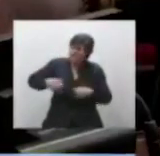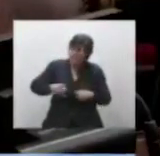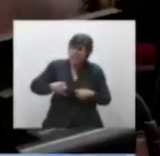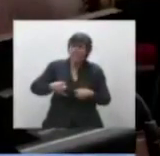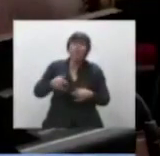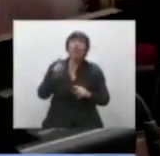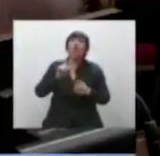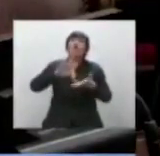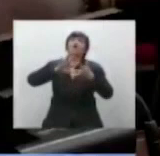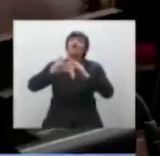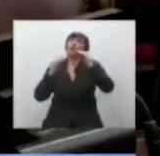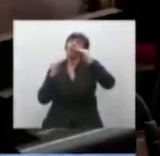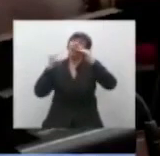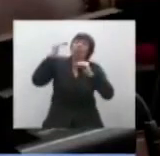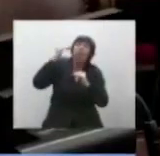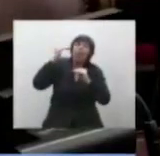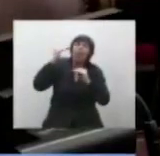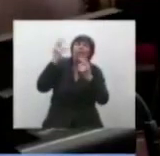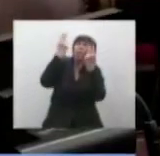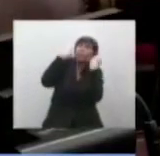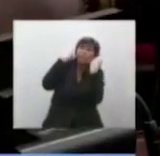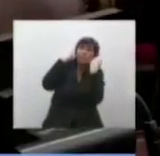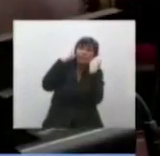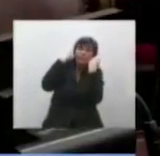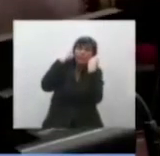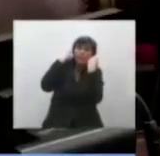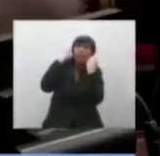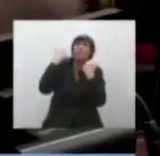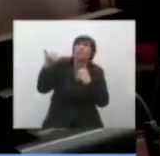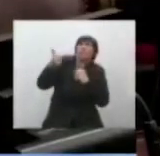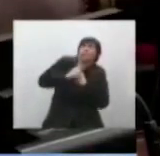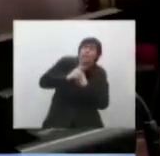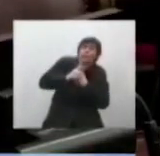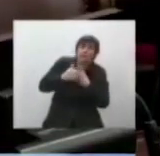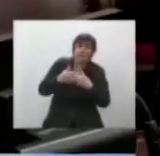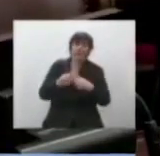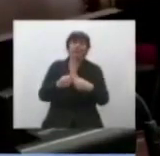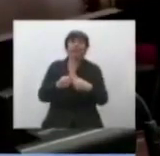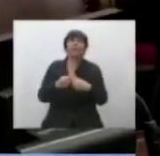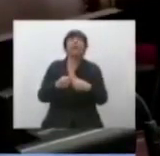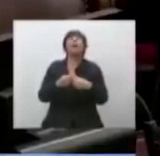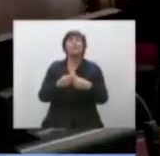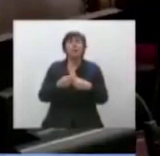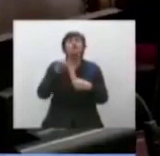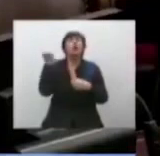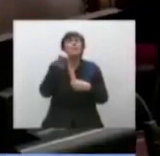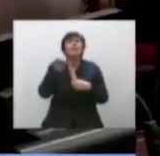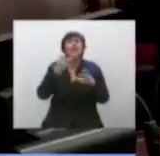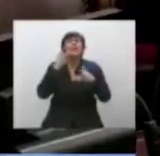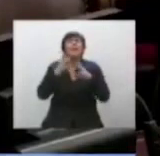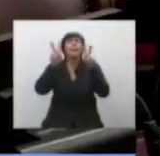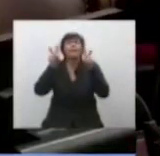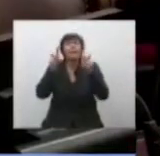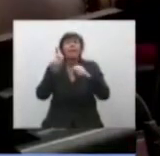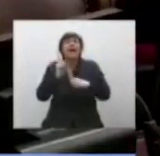2019 no va a haber cambio de formación. ¿Qué es el año que viene que se vota? Perdón. Todo. ¿Y por qué no cambian los senadores? No, hay renovación. Hay renovación, pero no todo.